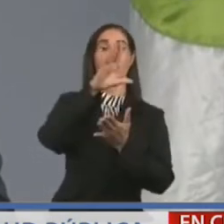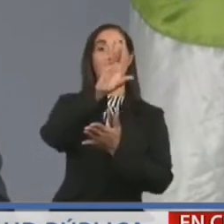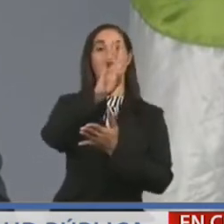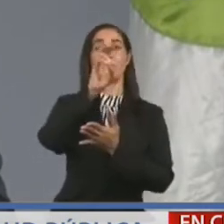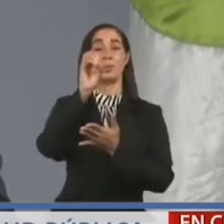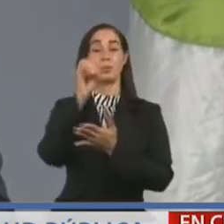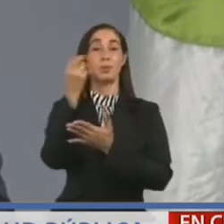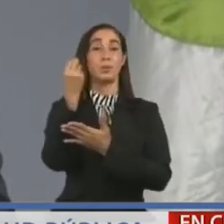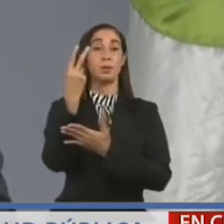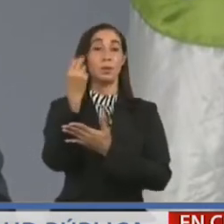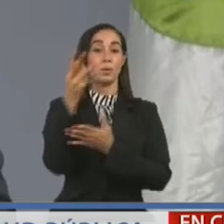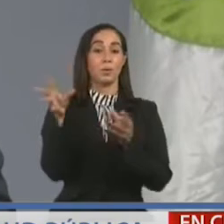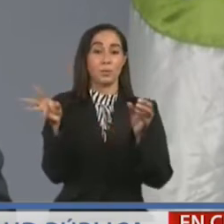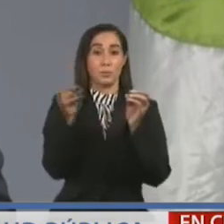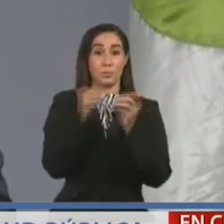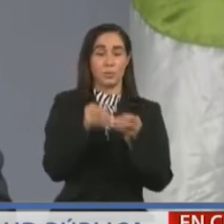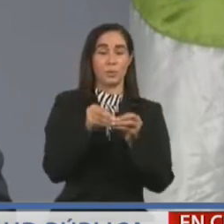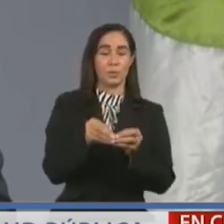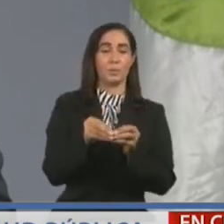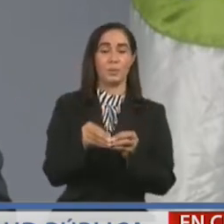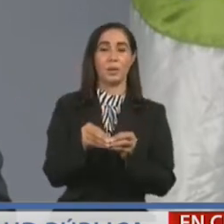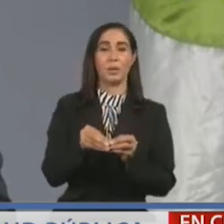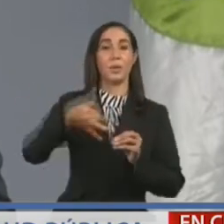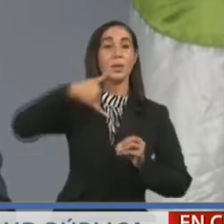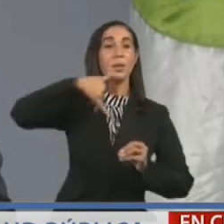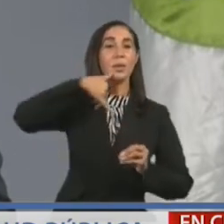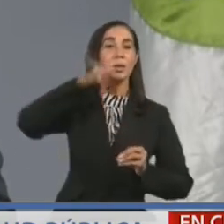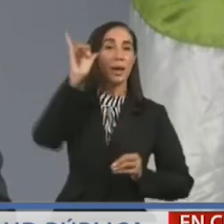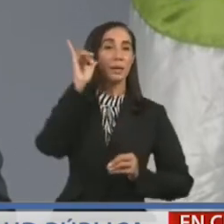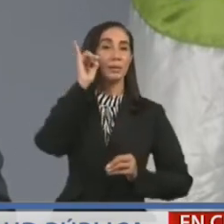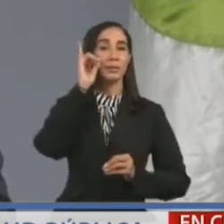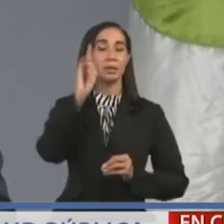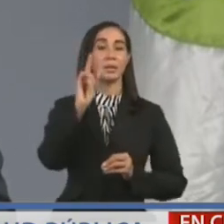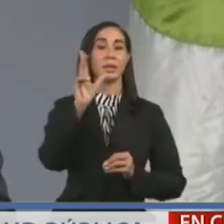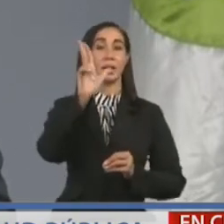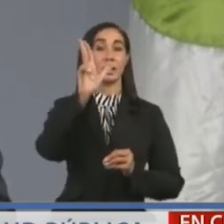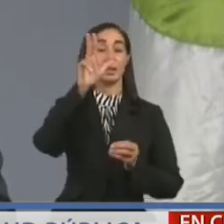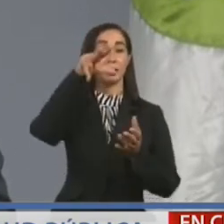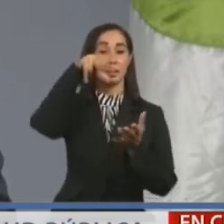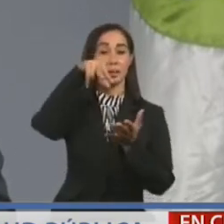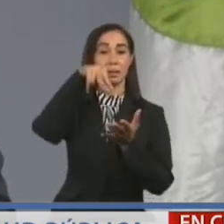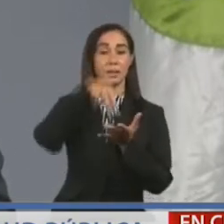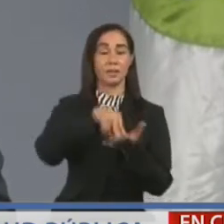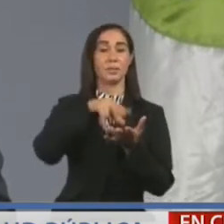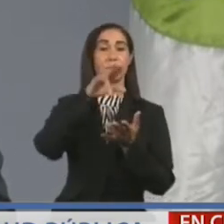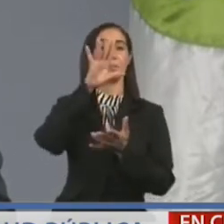47.812 acumulados, y solo en el día de ayer a